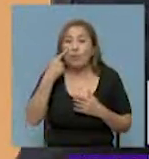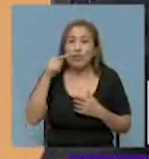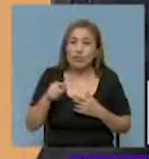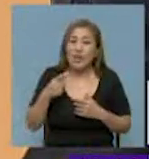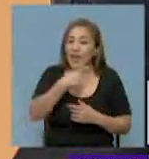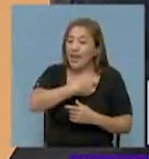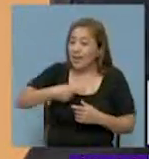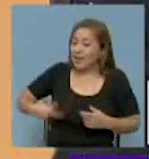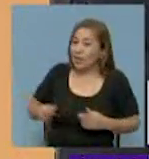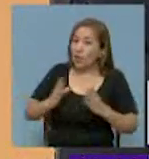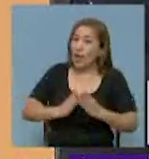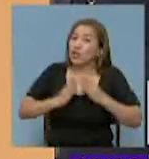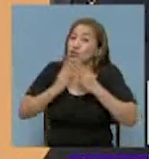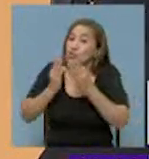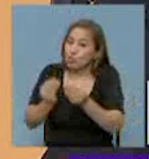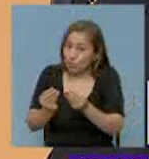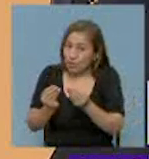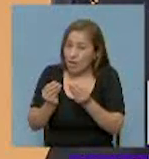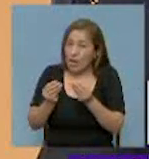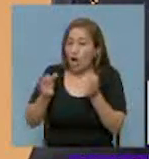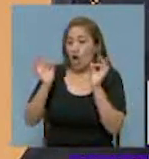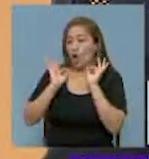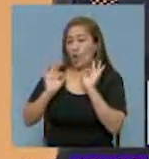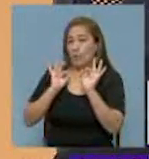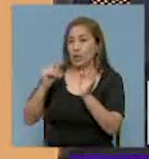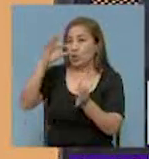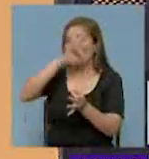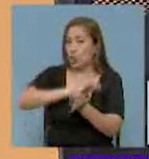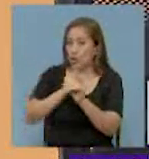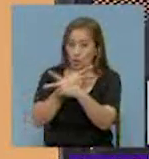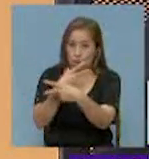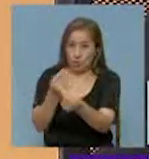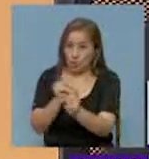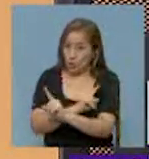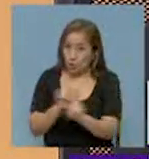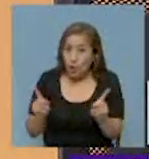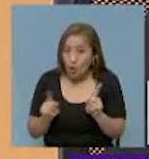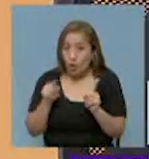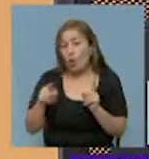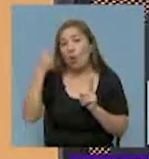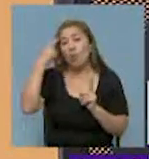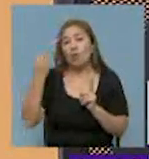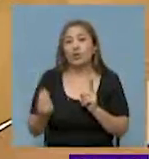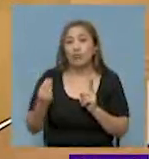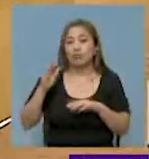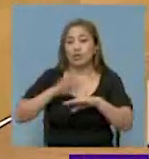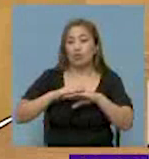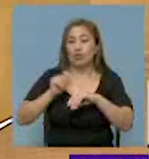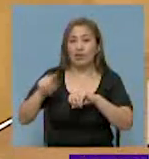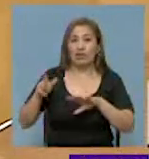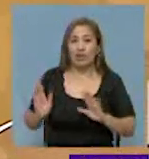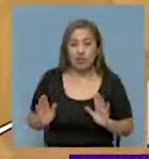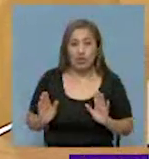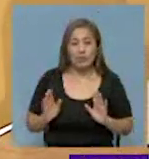apoya con una ayuda no es que el estado sea cercado por supuesto todo porque no le compete pero